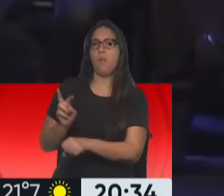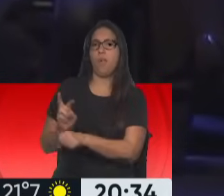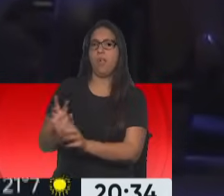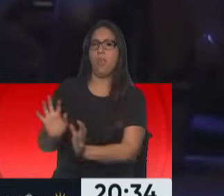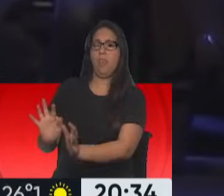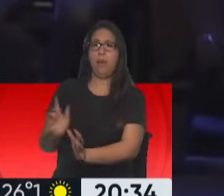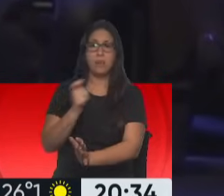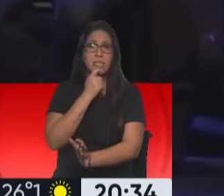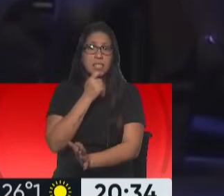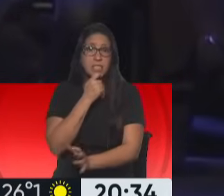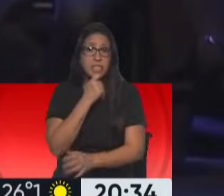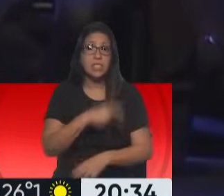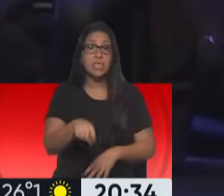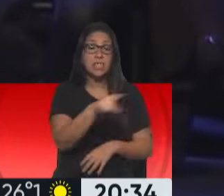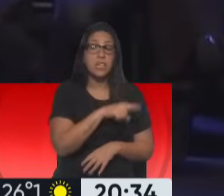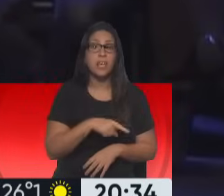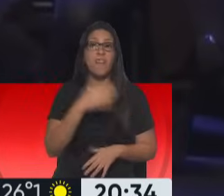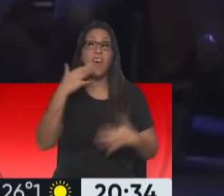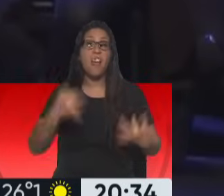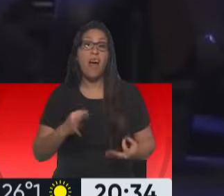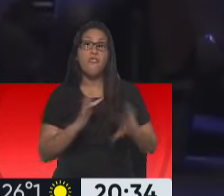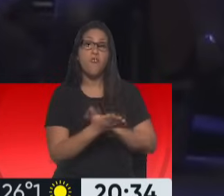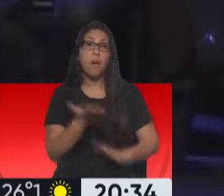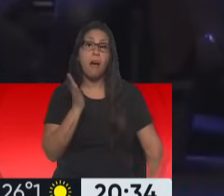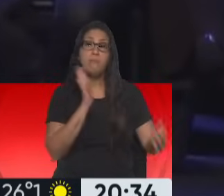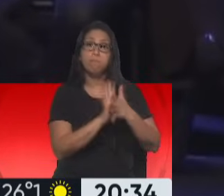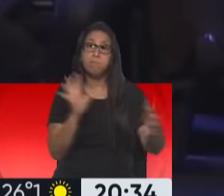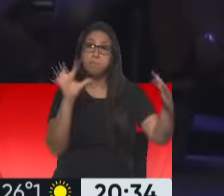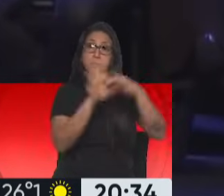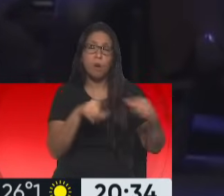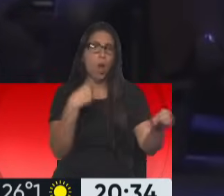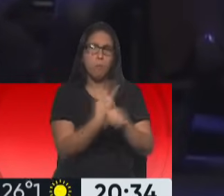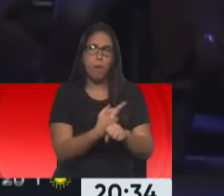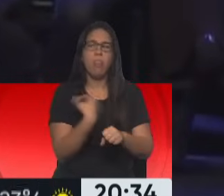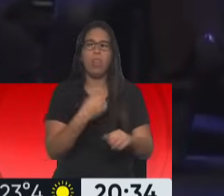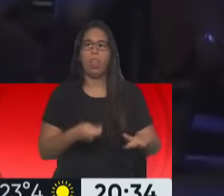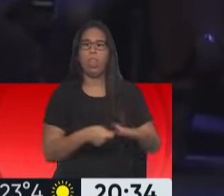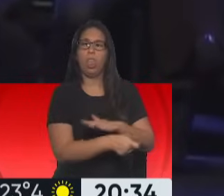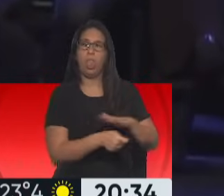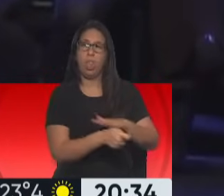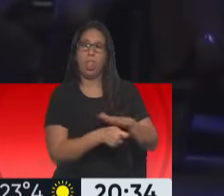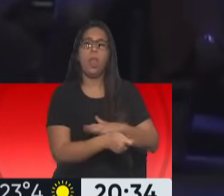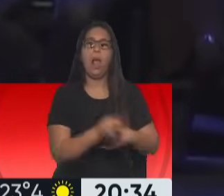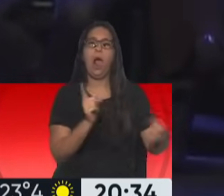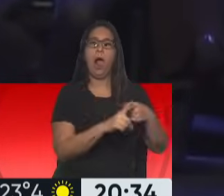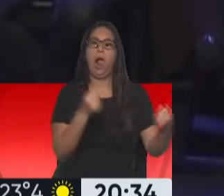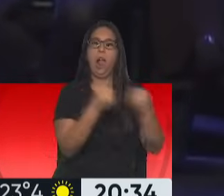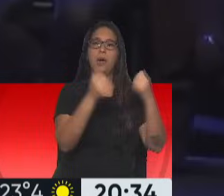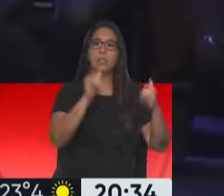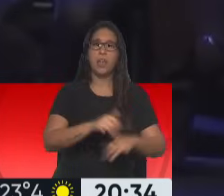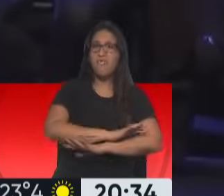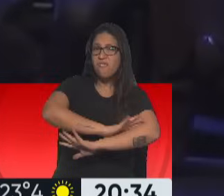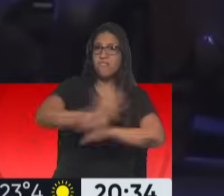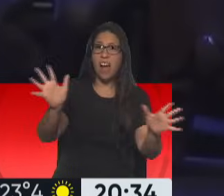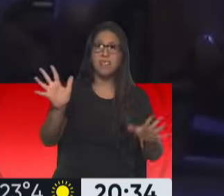quien no puede unir voluntades a través de la verdad, tiene que unirlas a través de la billetera y el clientelismo. Se acaba la compra